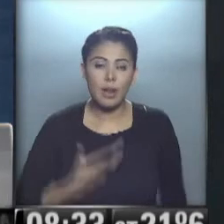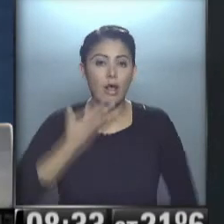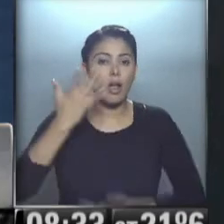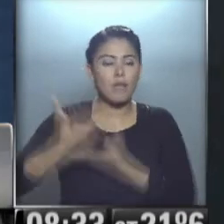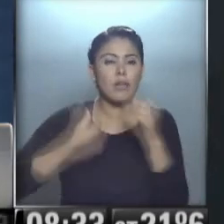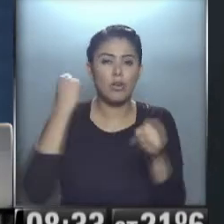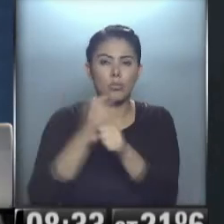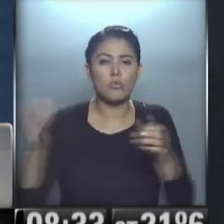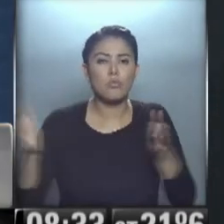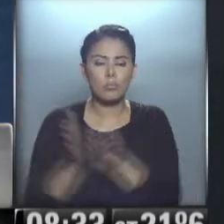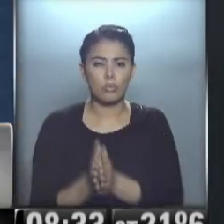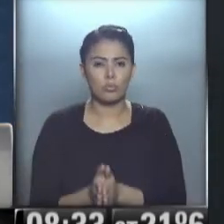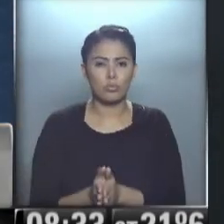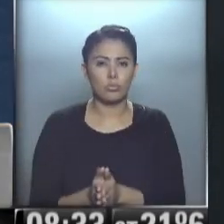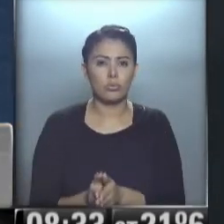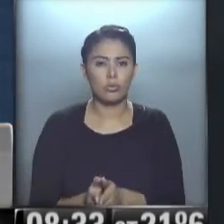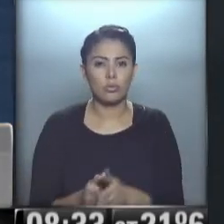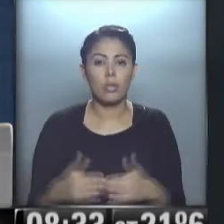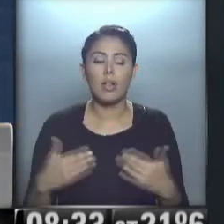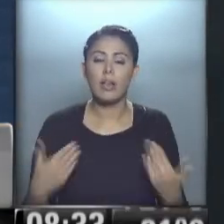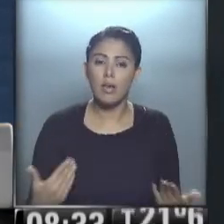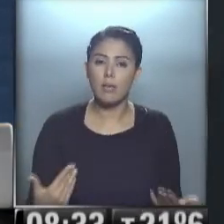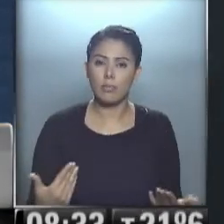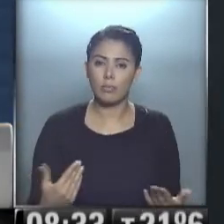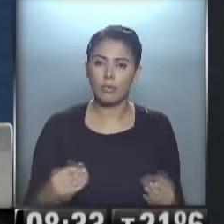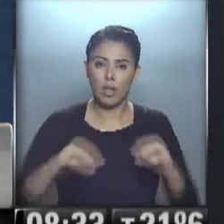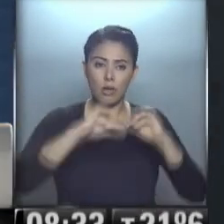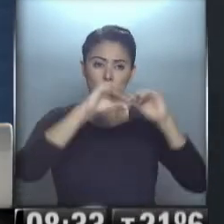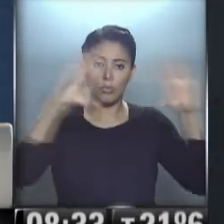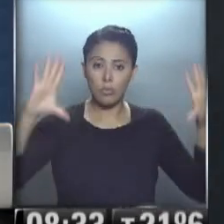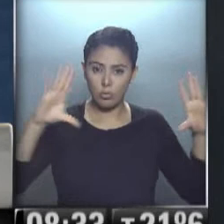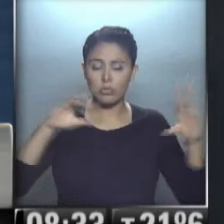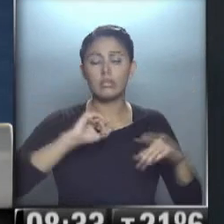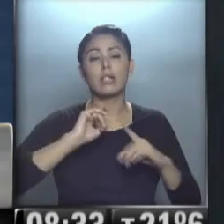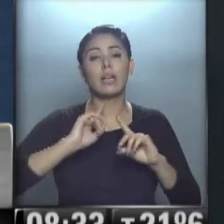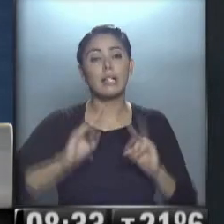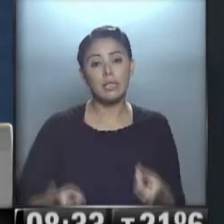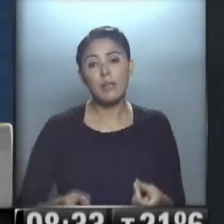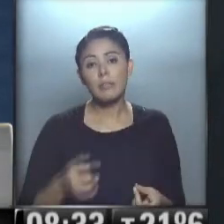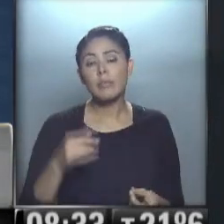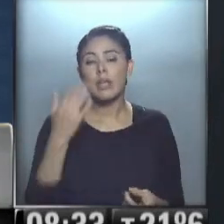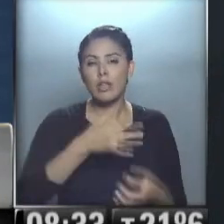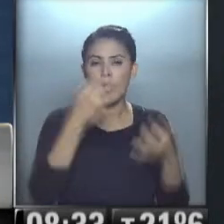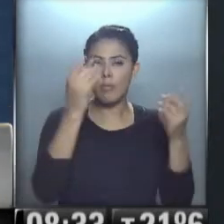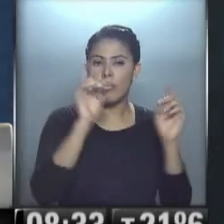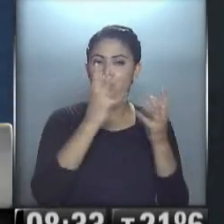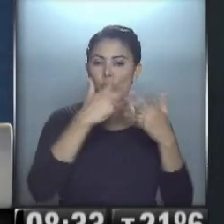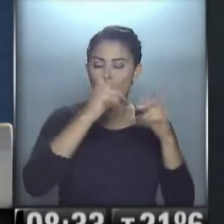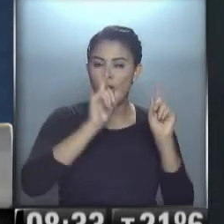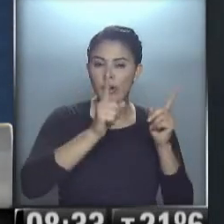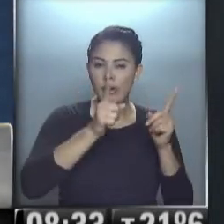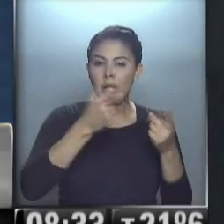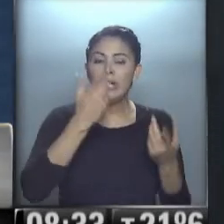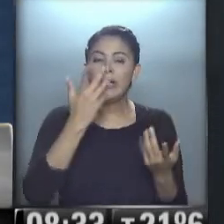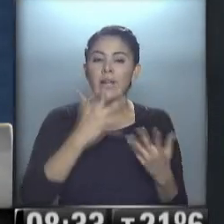para restaurar el suministro y garantizar que esto funcione adecuadamente con un sistema